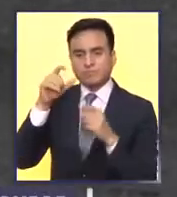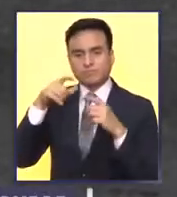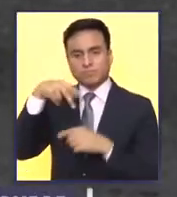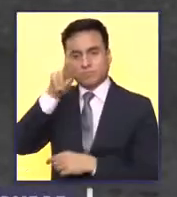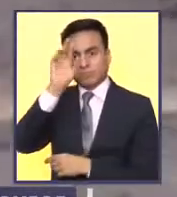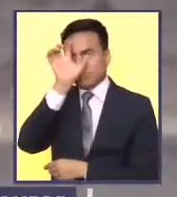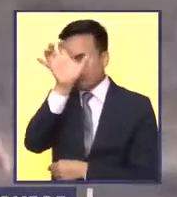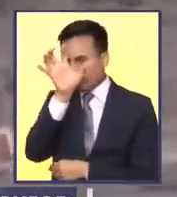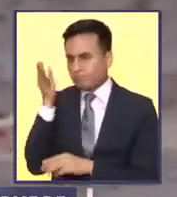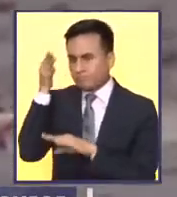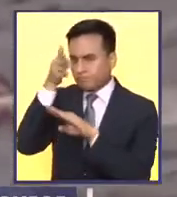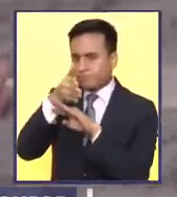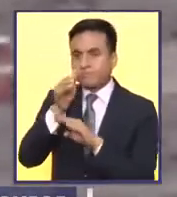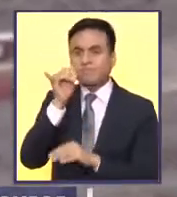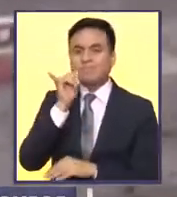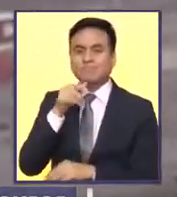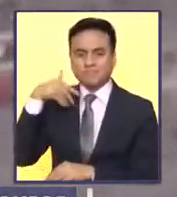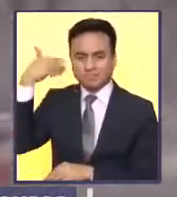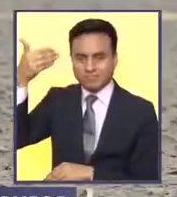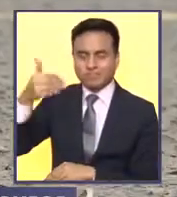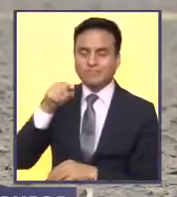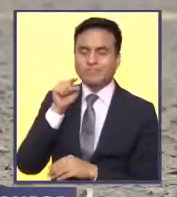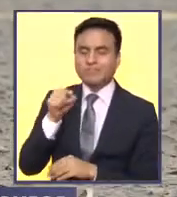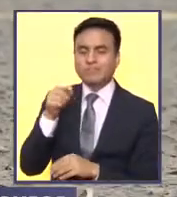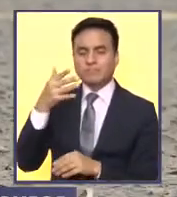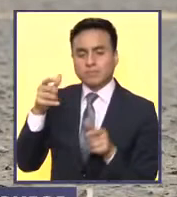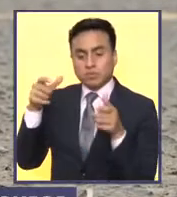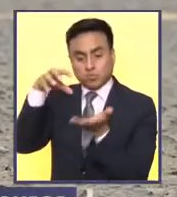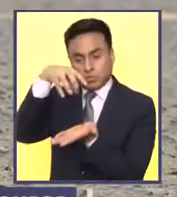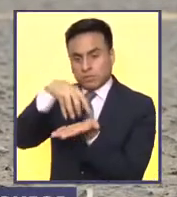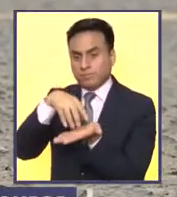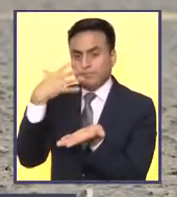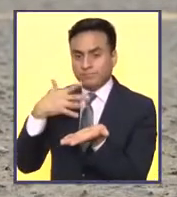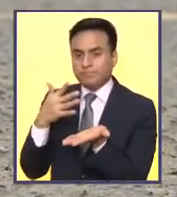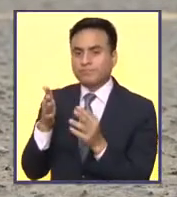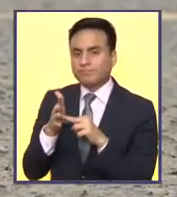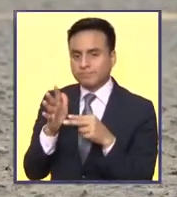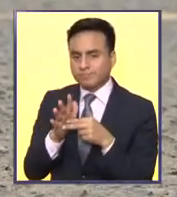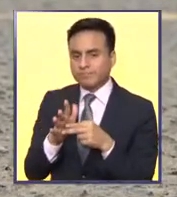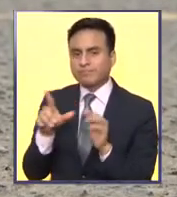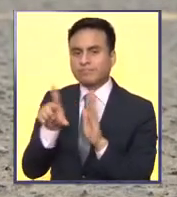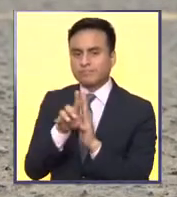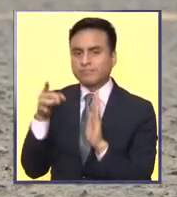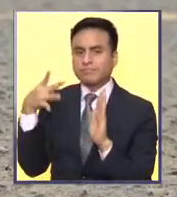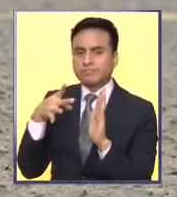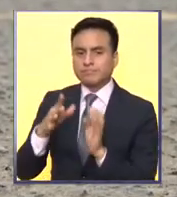ahora en Iquique, otra de las principales ciudades donde ocurren estos delitos.